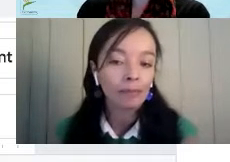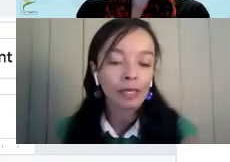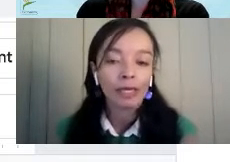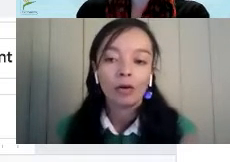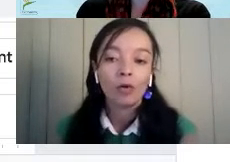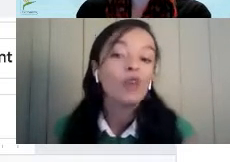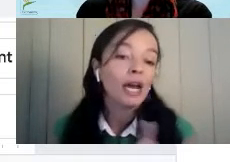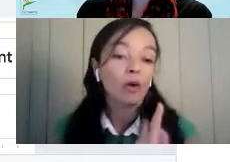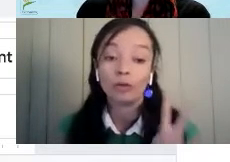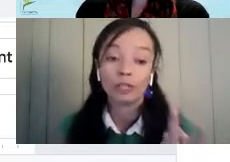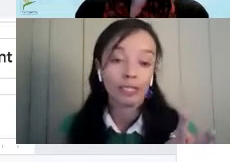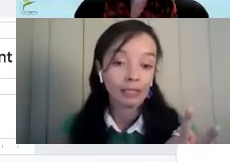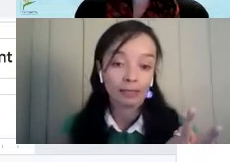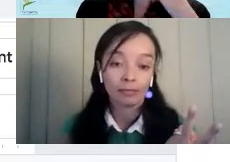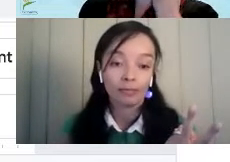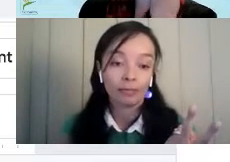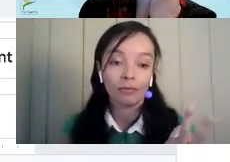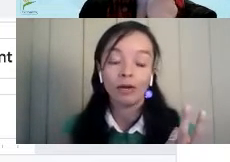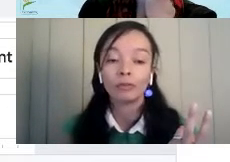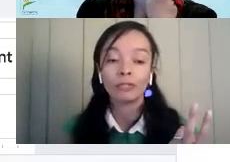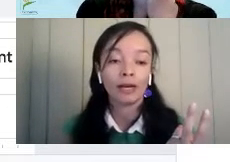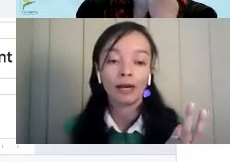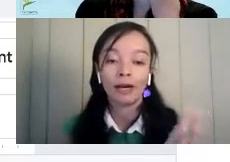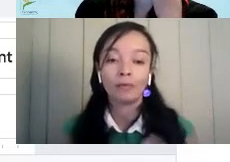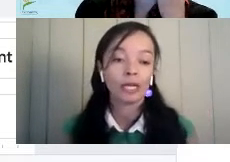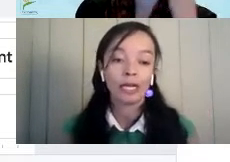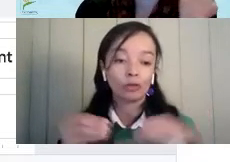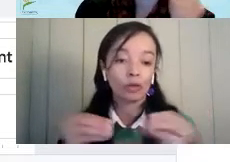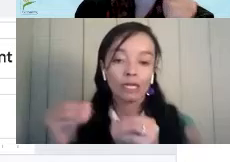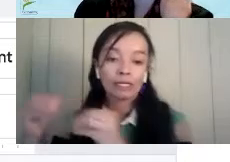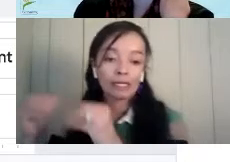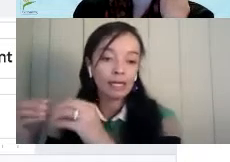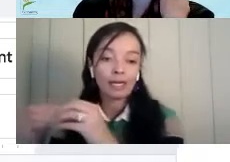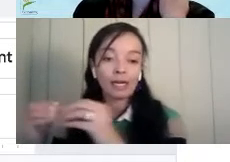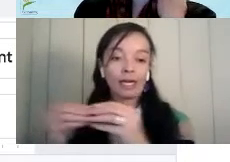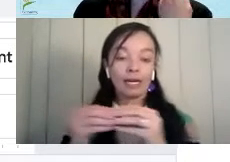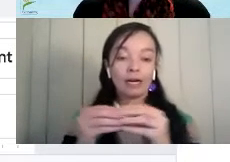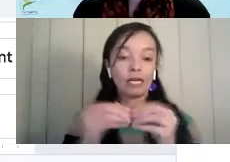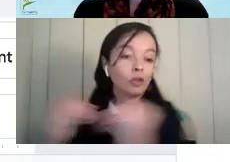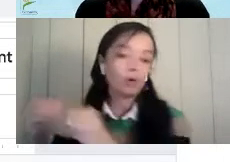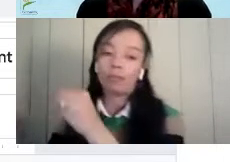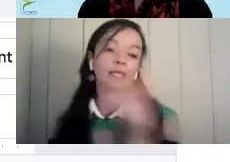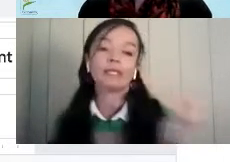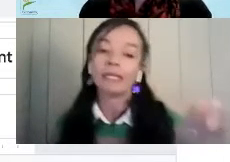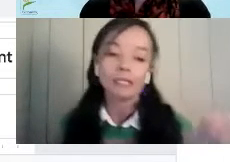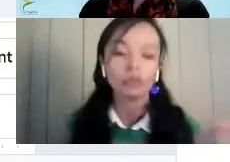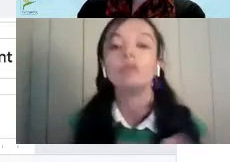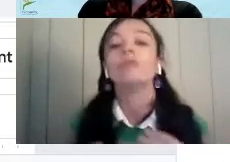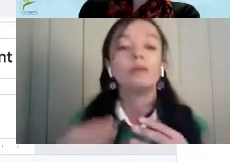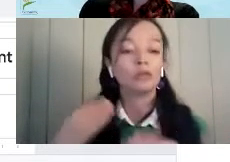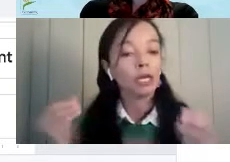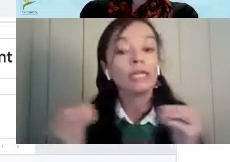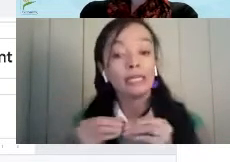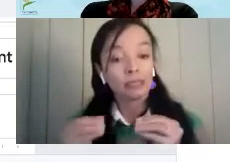una o dos señas. No vamos a darle toda la oración completa en señas.